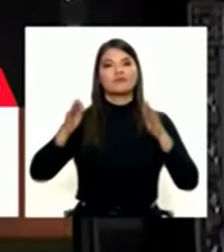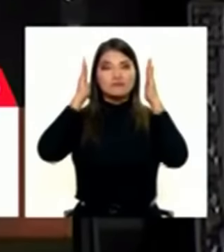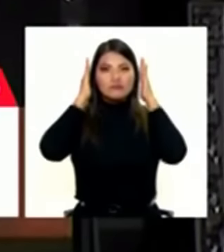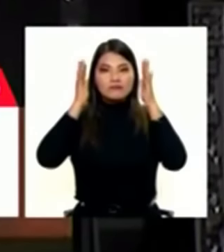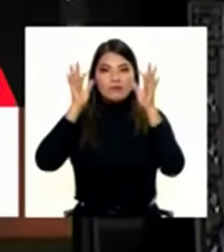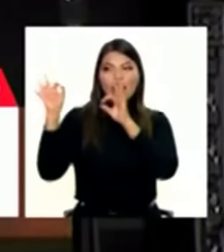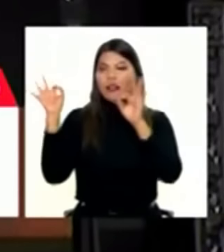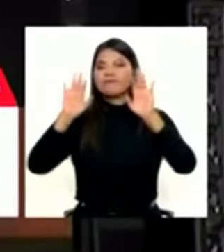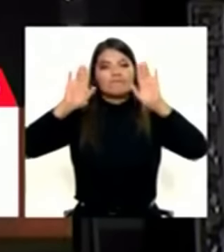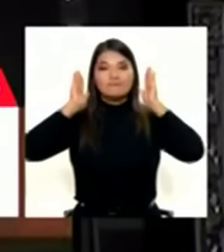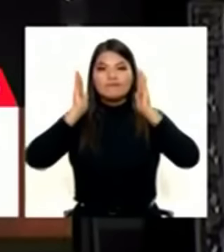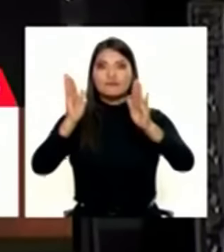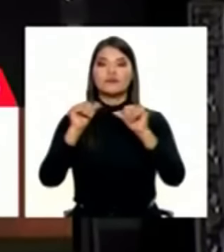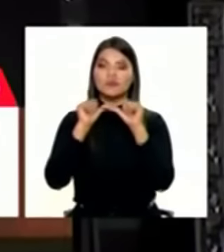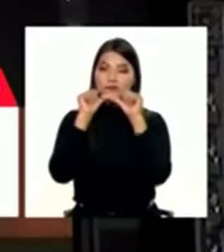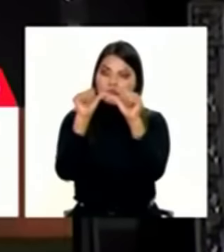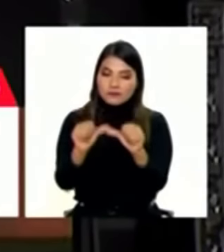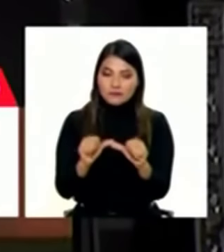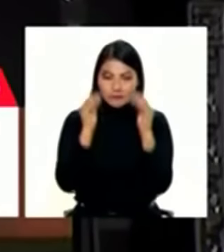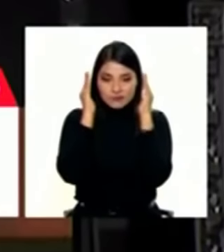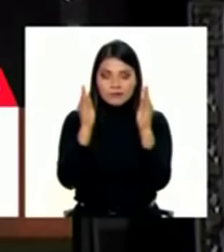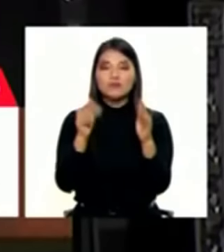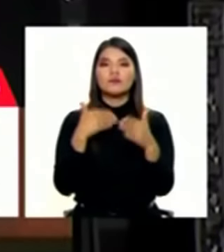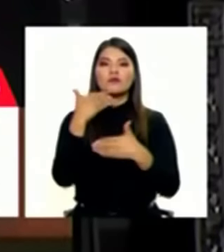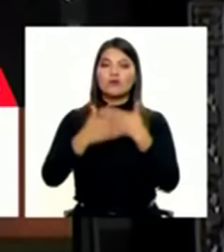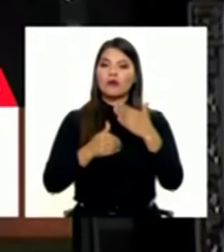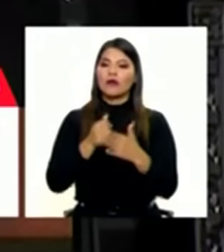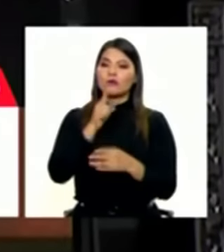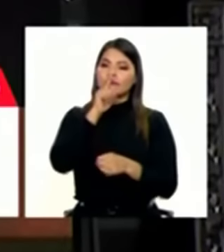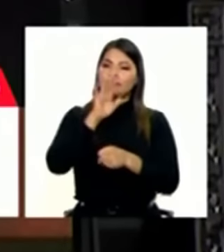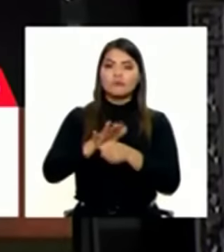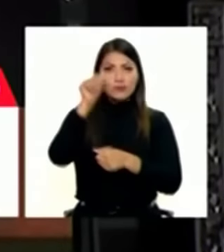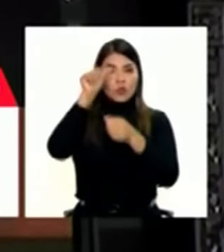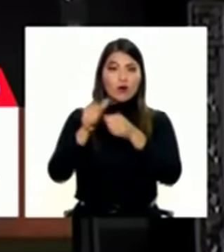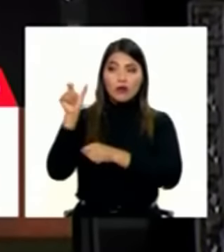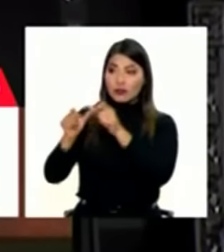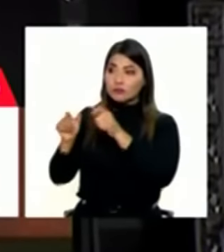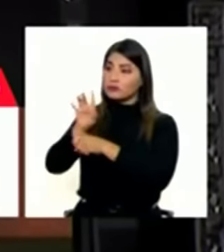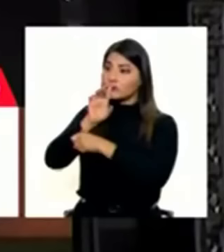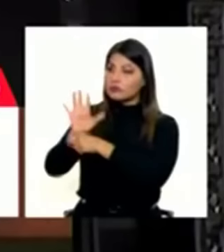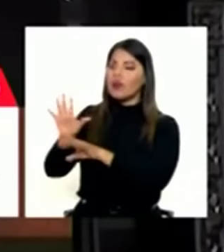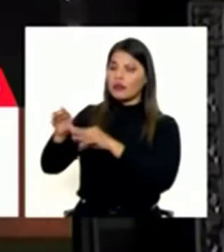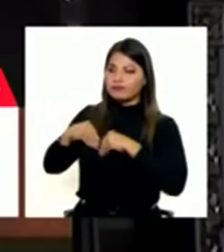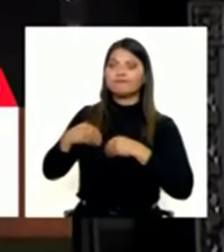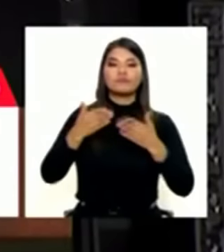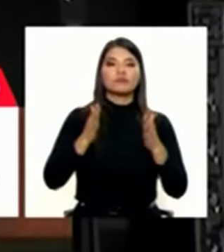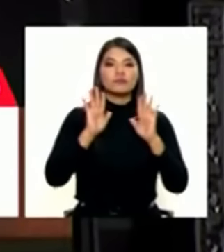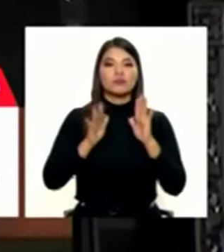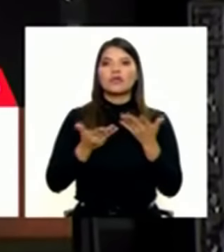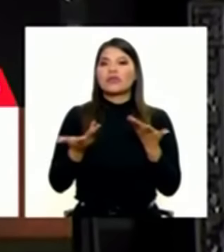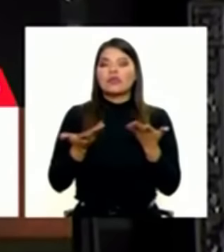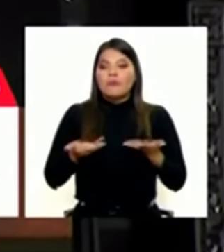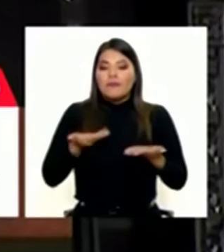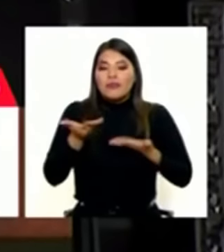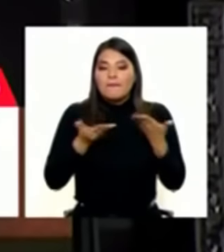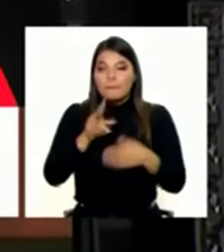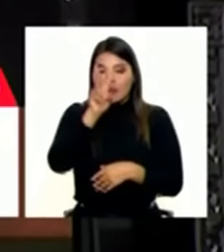distrae. Seguimos enfocados en cumplir el encargo de los peruanos, servir a la